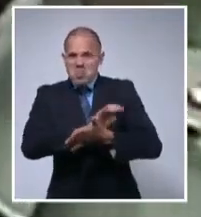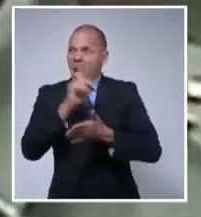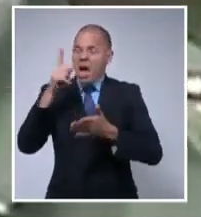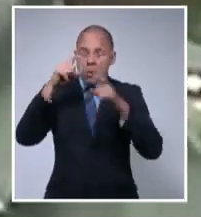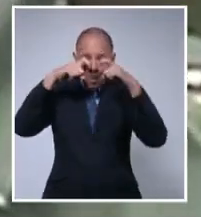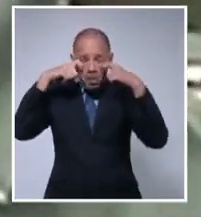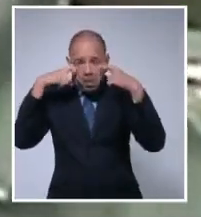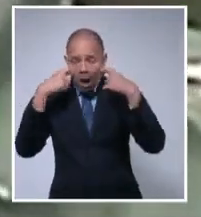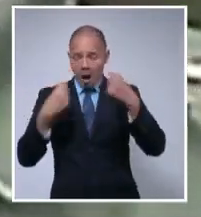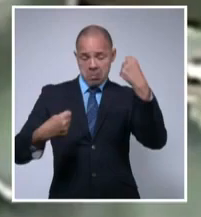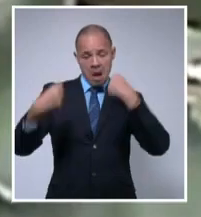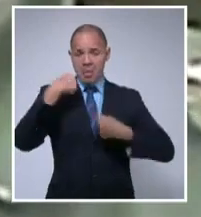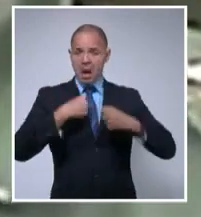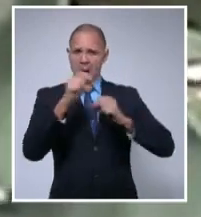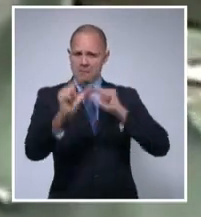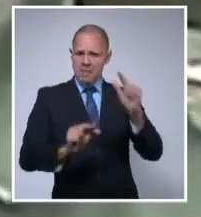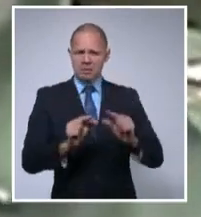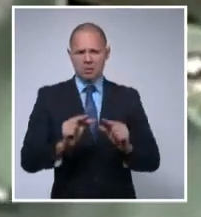revolución.